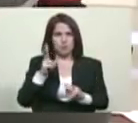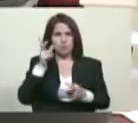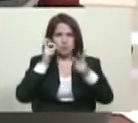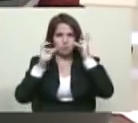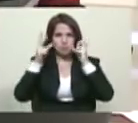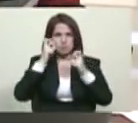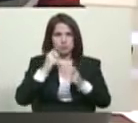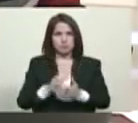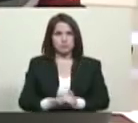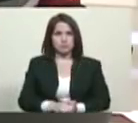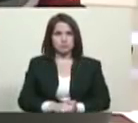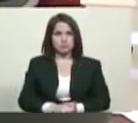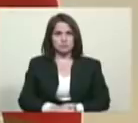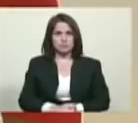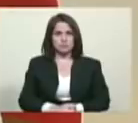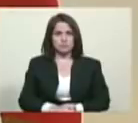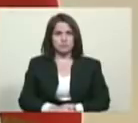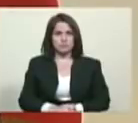escuchamos.